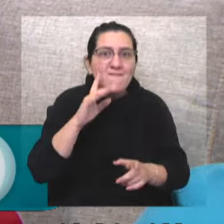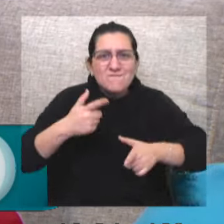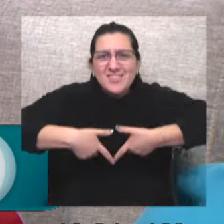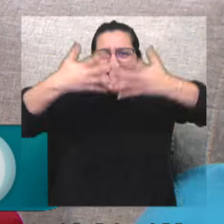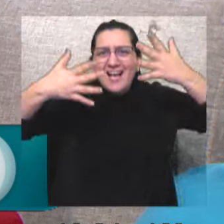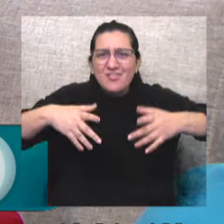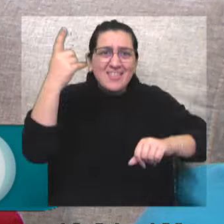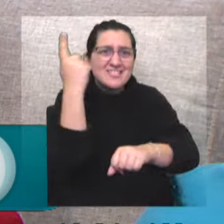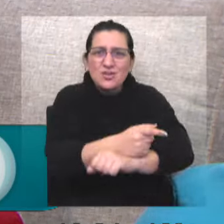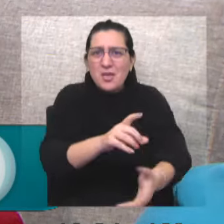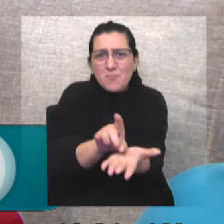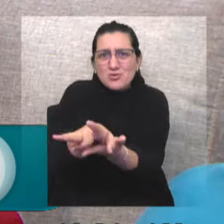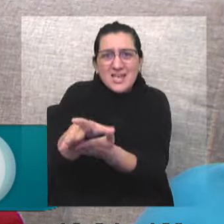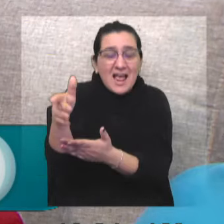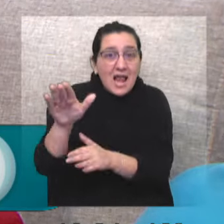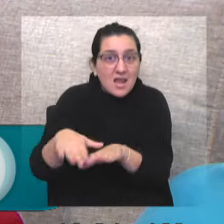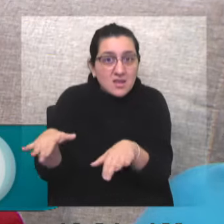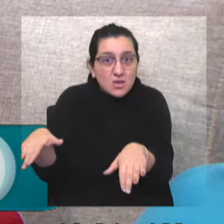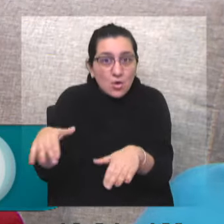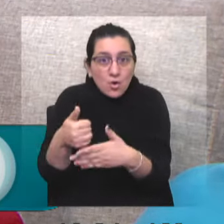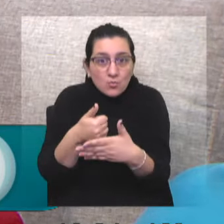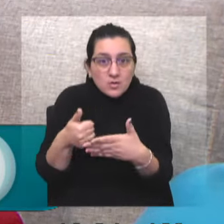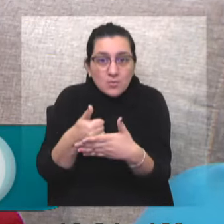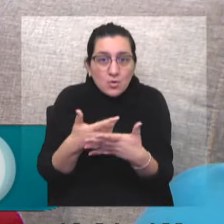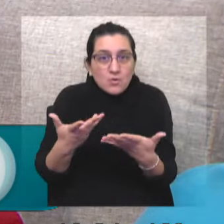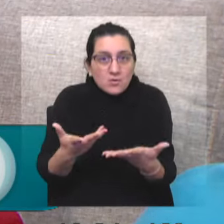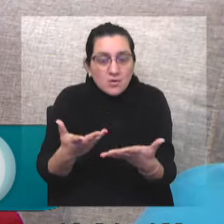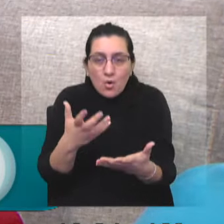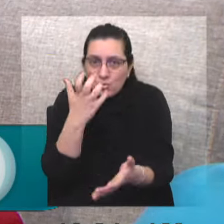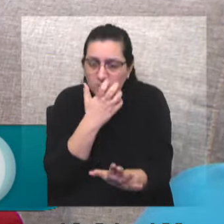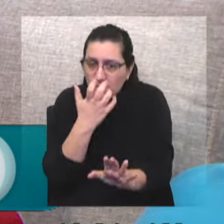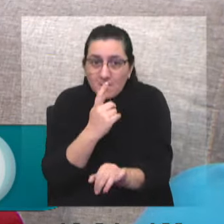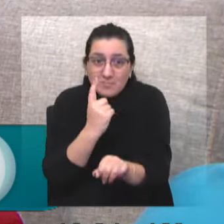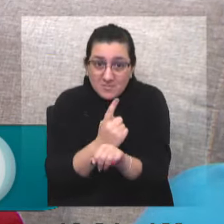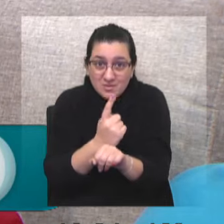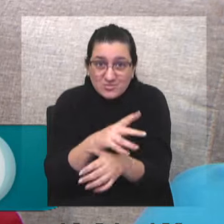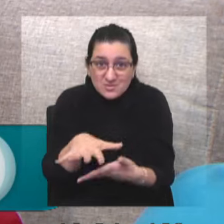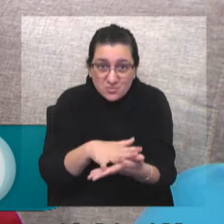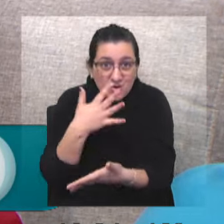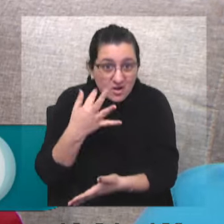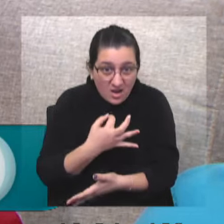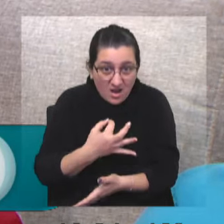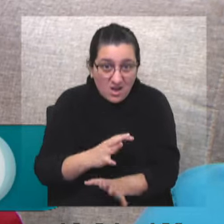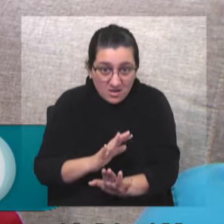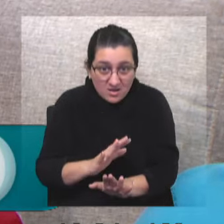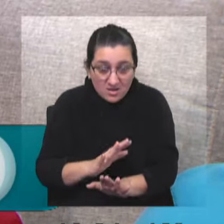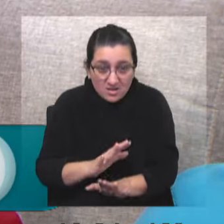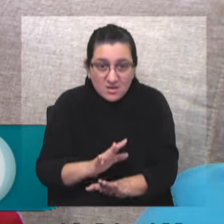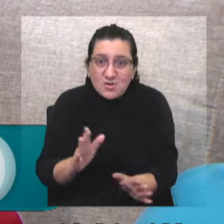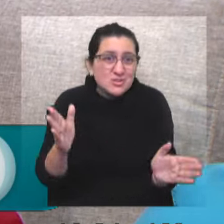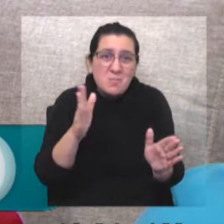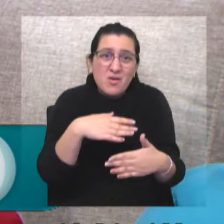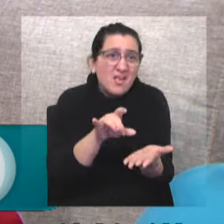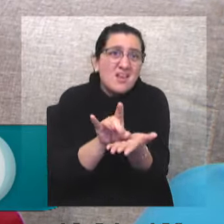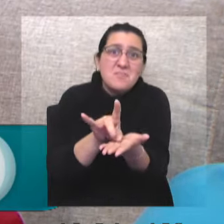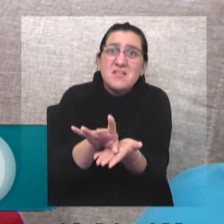festejando la decisión de expulsar a este niño. O sea, tremendo. La crueldad, primero, estamos hablando de un niño. Ninguna persona, por ningún tipo de diferencia que